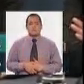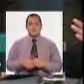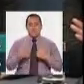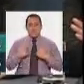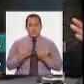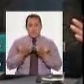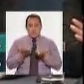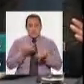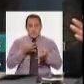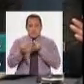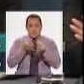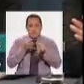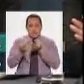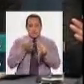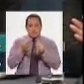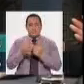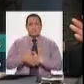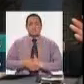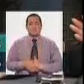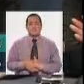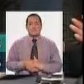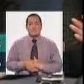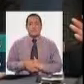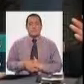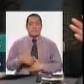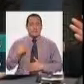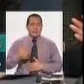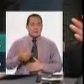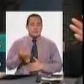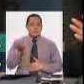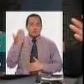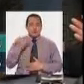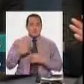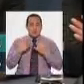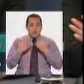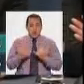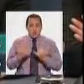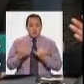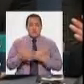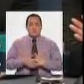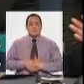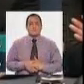Quiero señalarles que entonces y el día de hoy